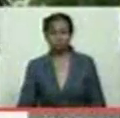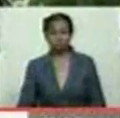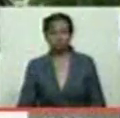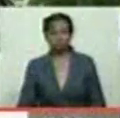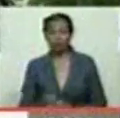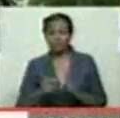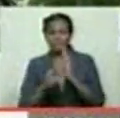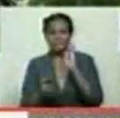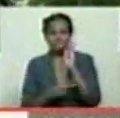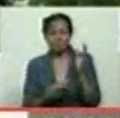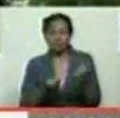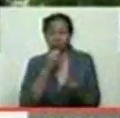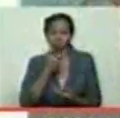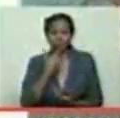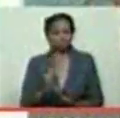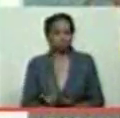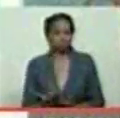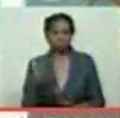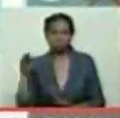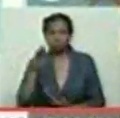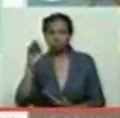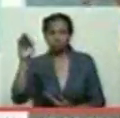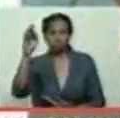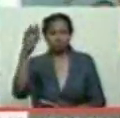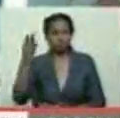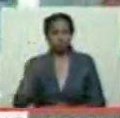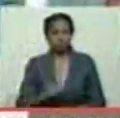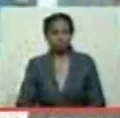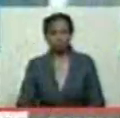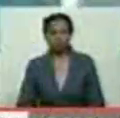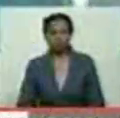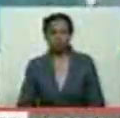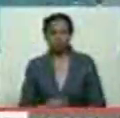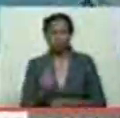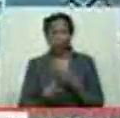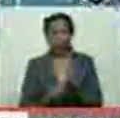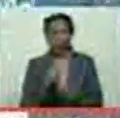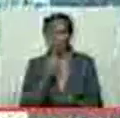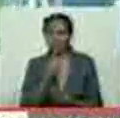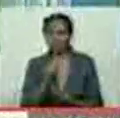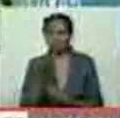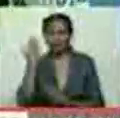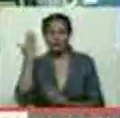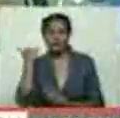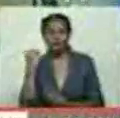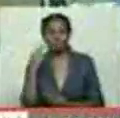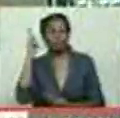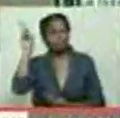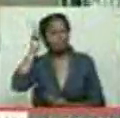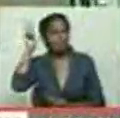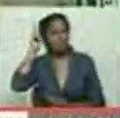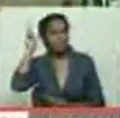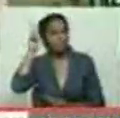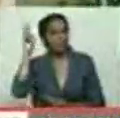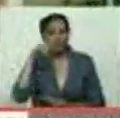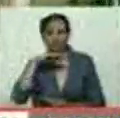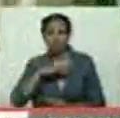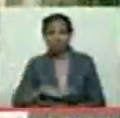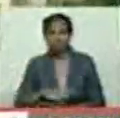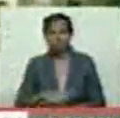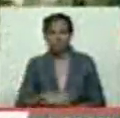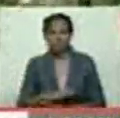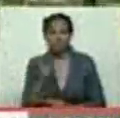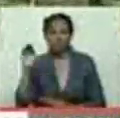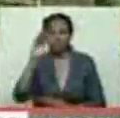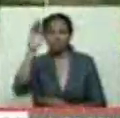Parque Nacional Guarayra Repano. Como decían nuestros aborígenes, la Sierra